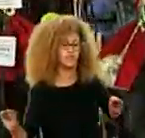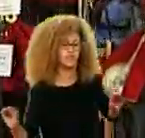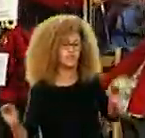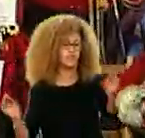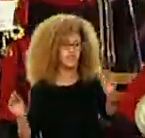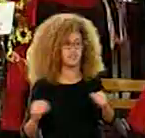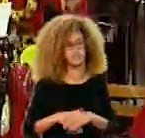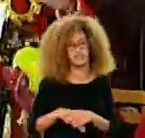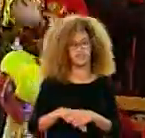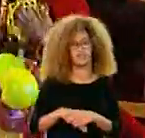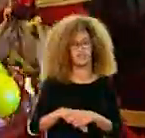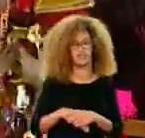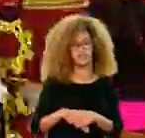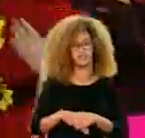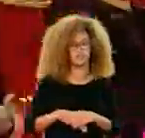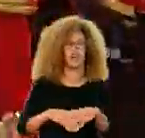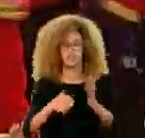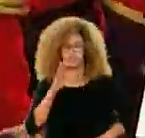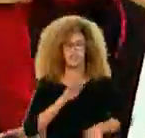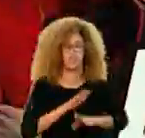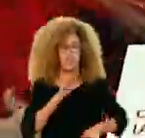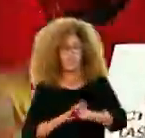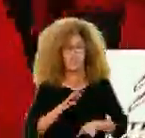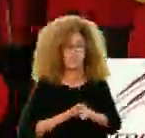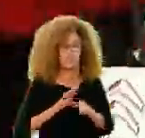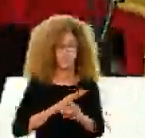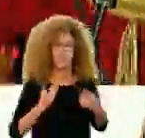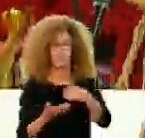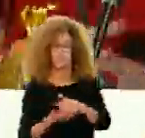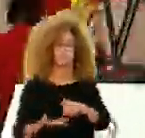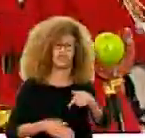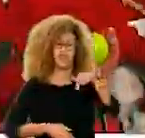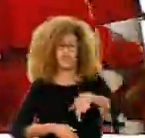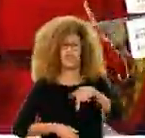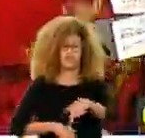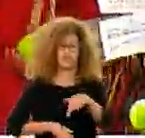Era la primera canción que han cantado. ¡Ah, no! ¡Continúan!